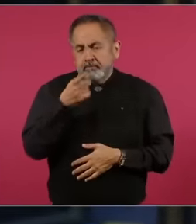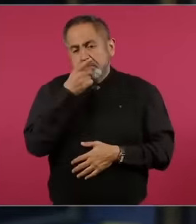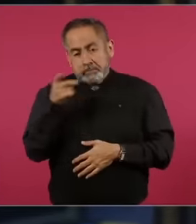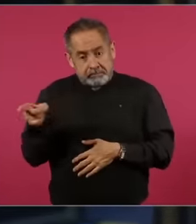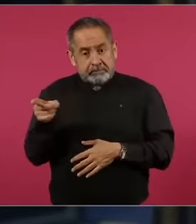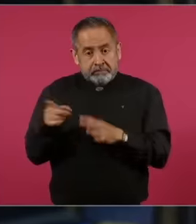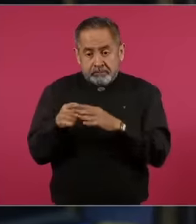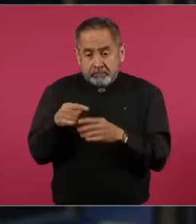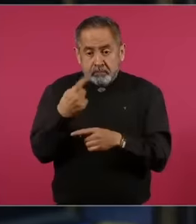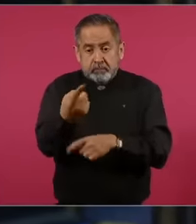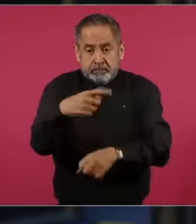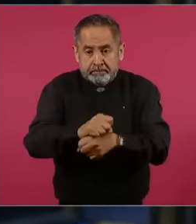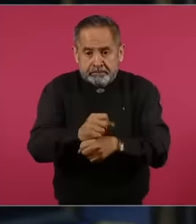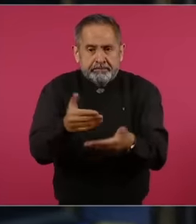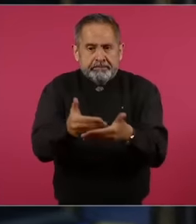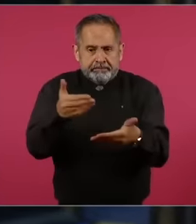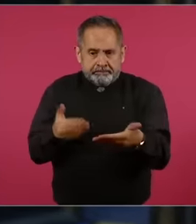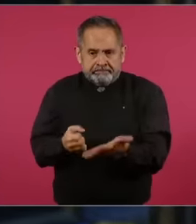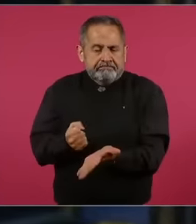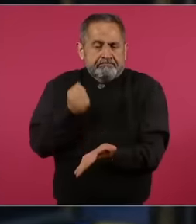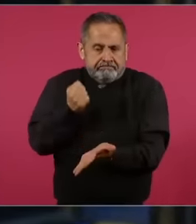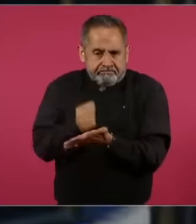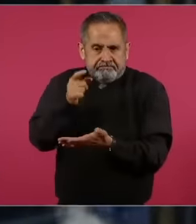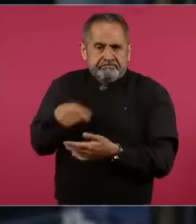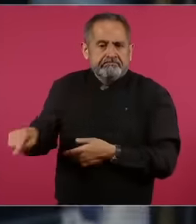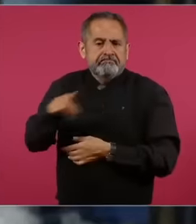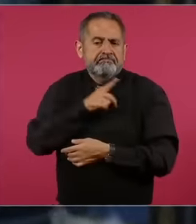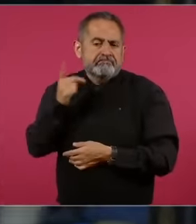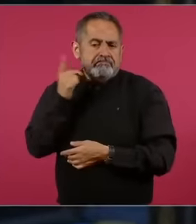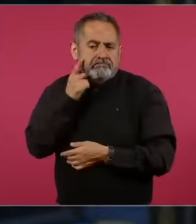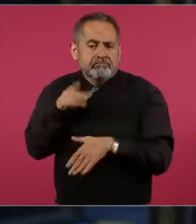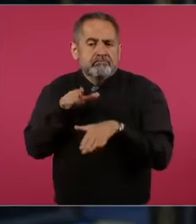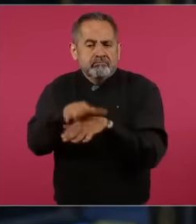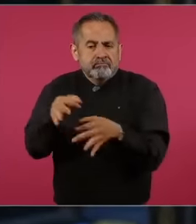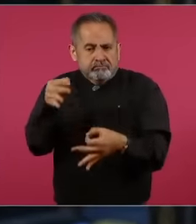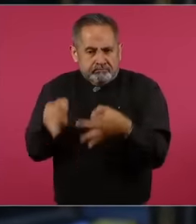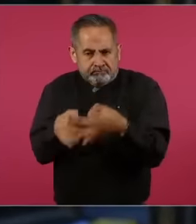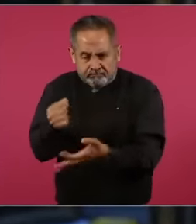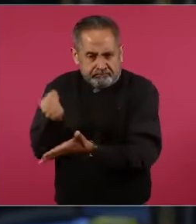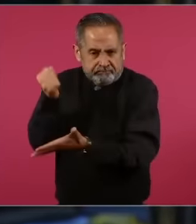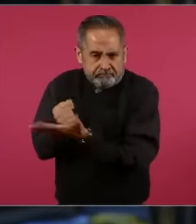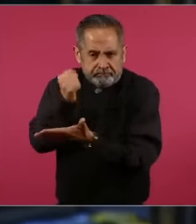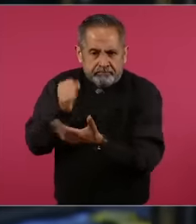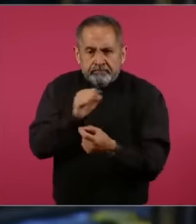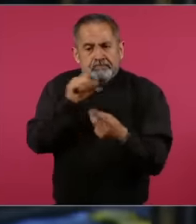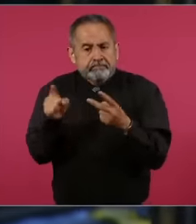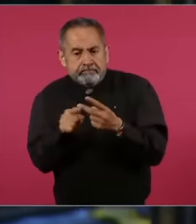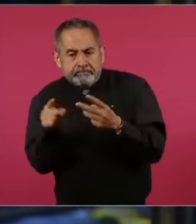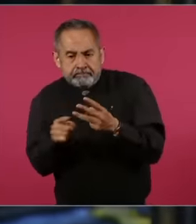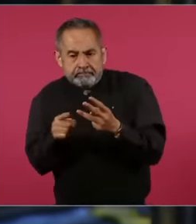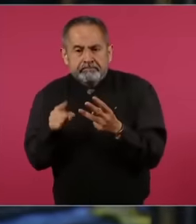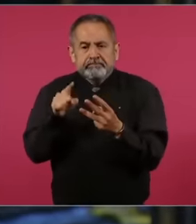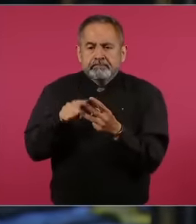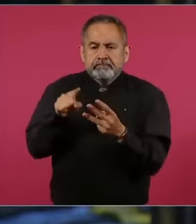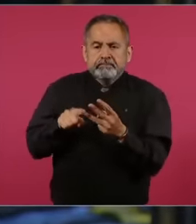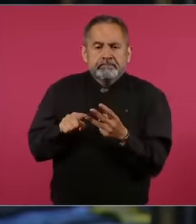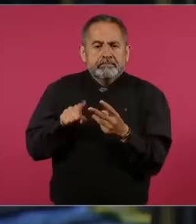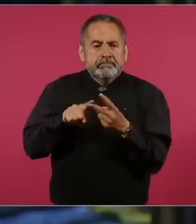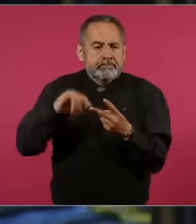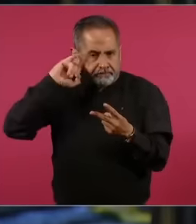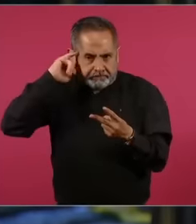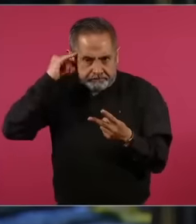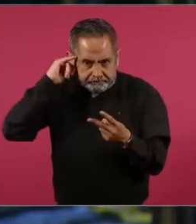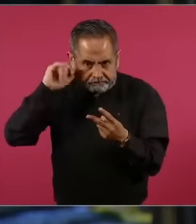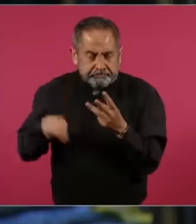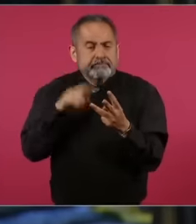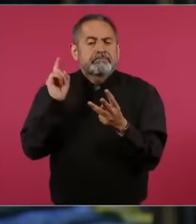la próxima semana se pueda aprobar en la Cámara de Diputados ya la reforma judicial, pero también algunas otras dos, el tema de la de temas indígenas